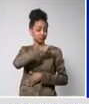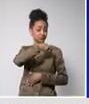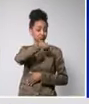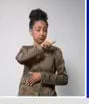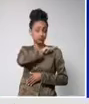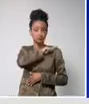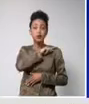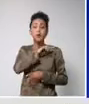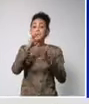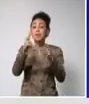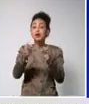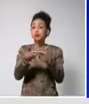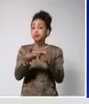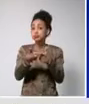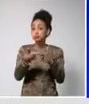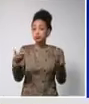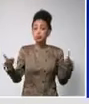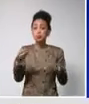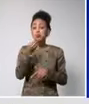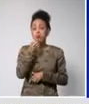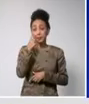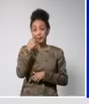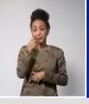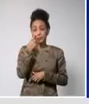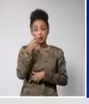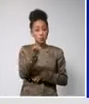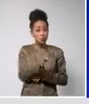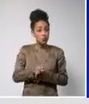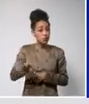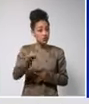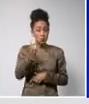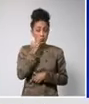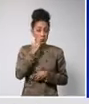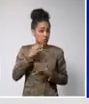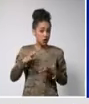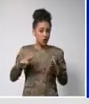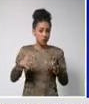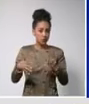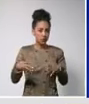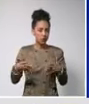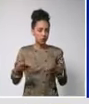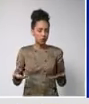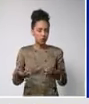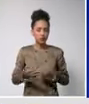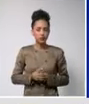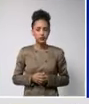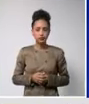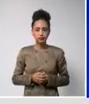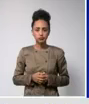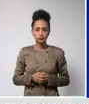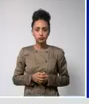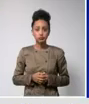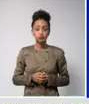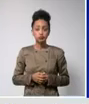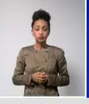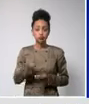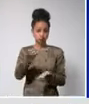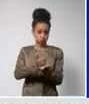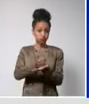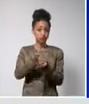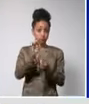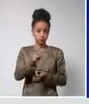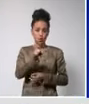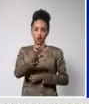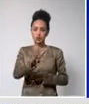número, que es también donde tiene la mayor complejidad, en el municipio cabecera, 14 en el día de